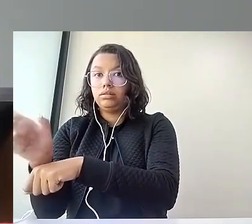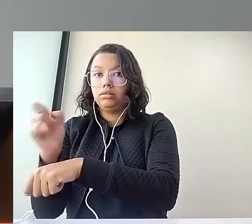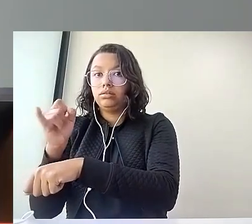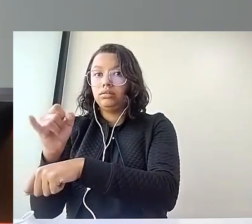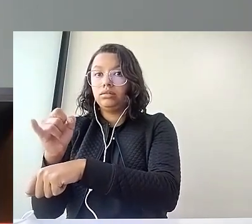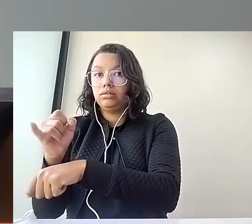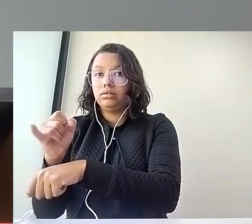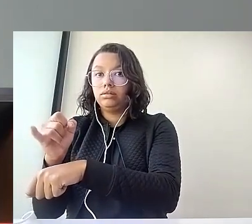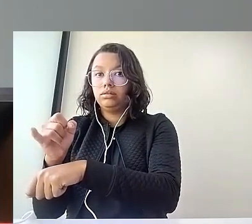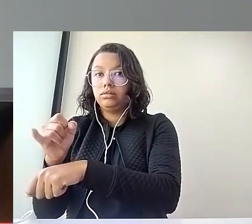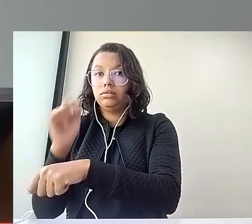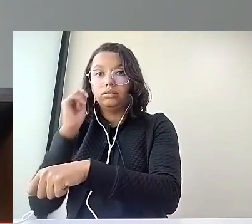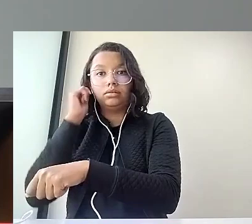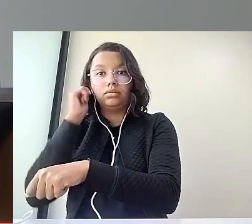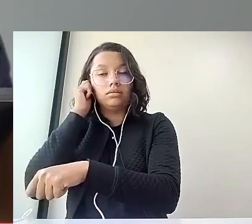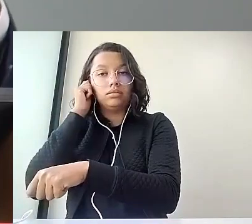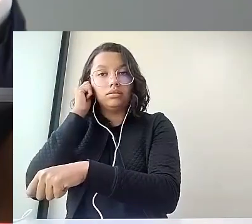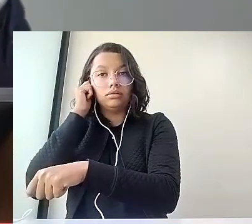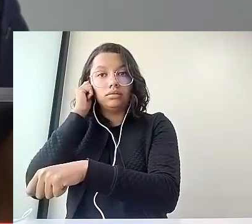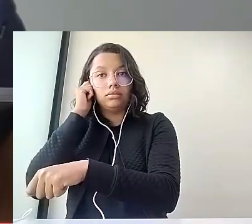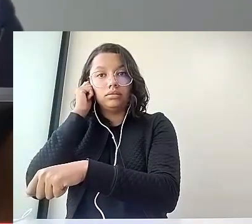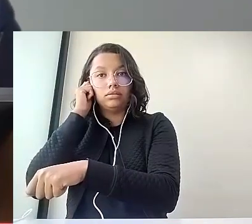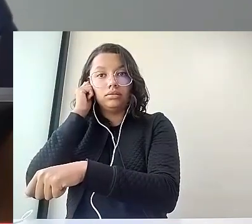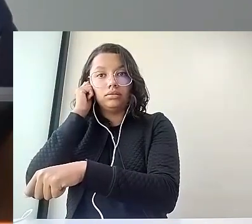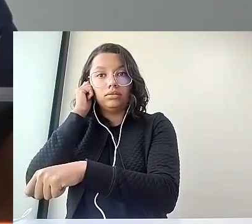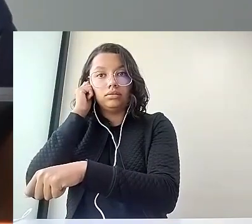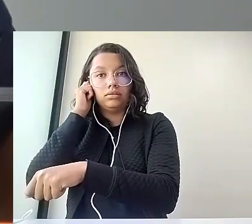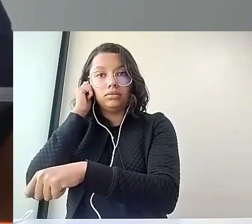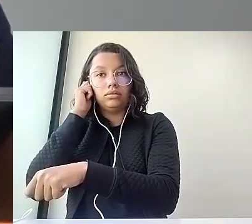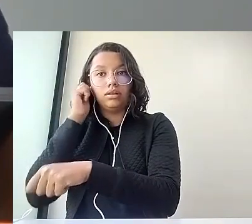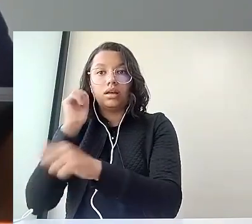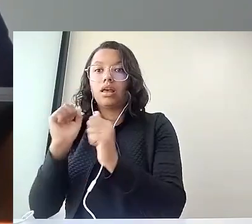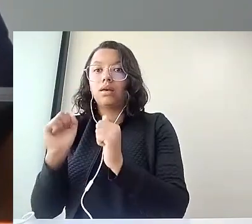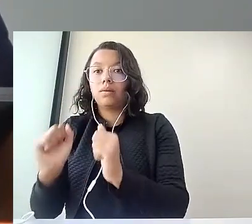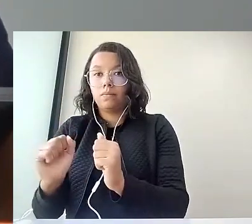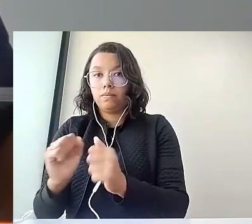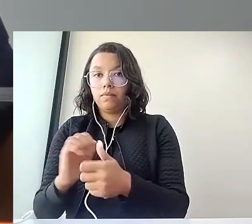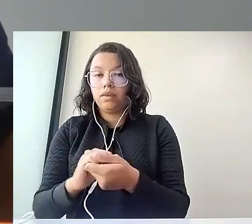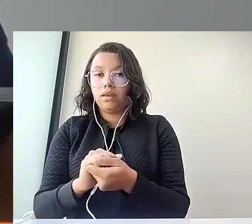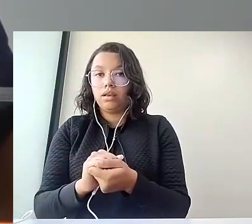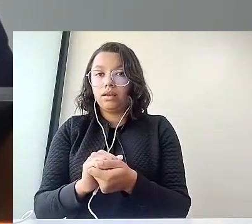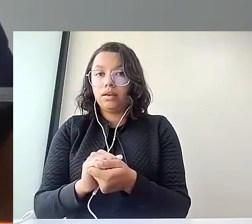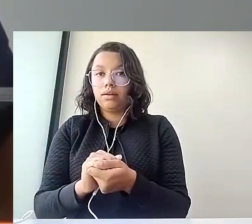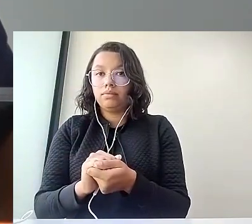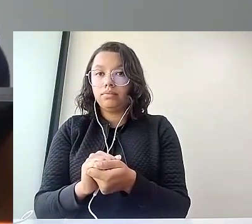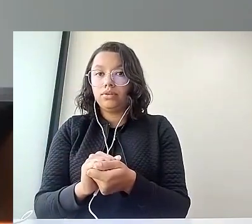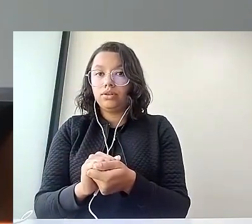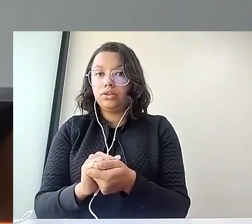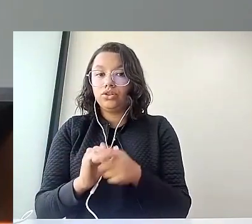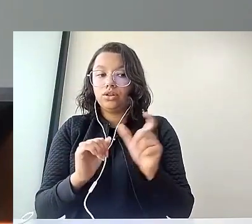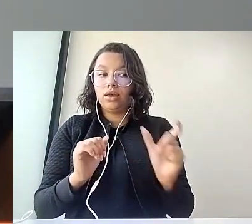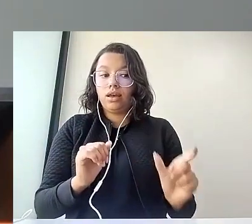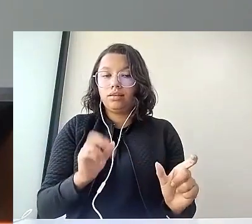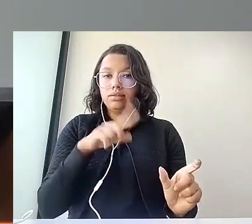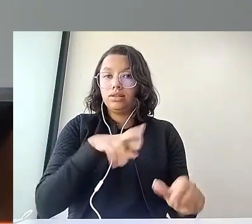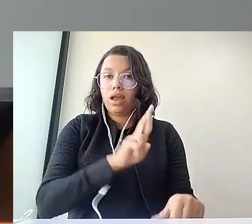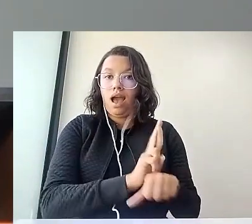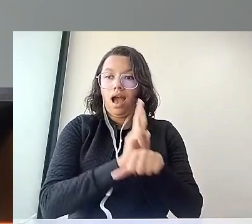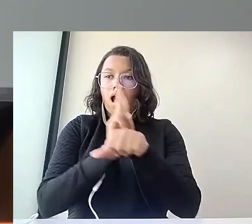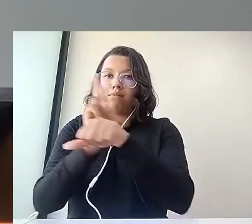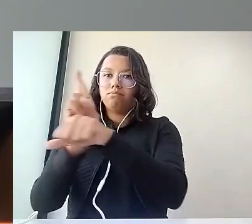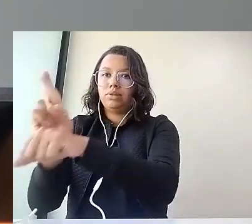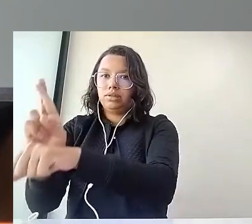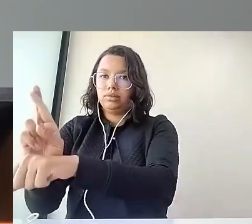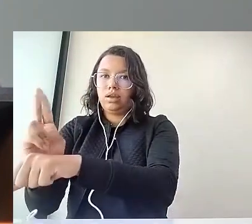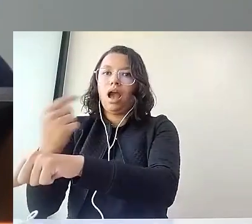de designación de un representante que permite decir que hay un representado. Y es exactamente lo que sucede